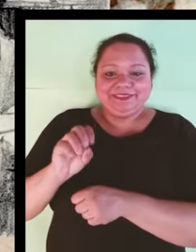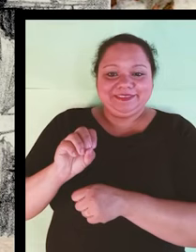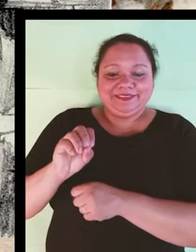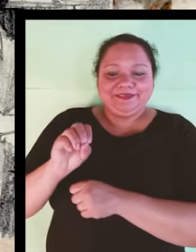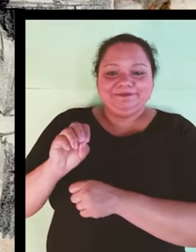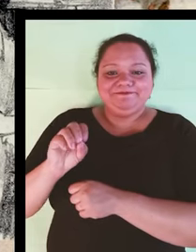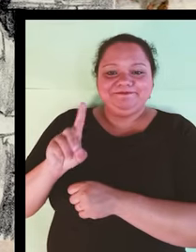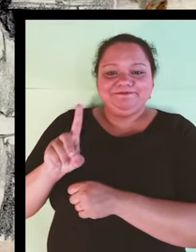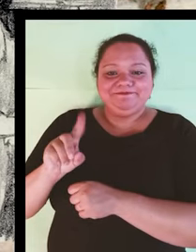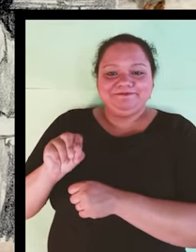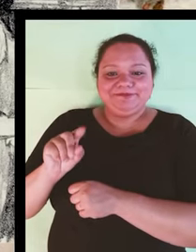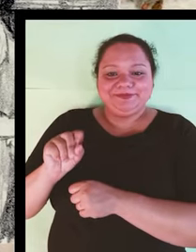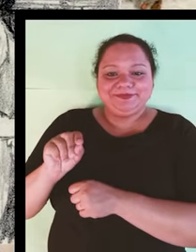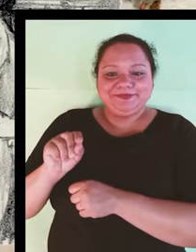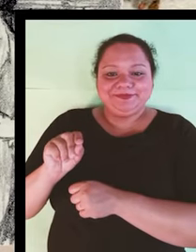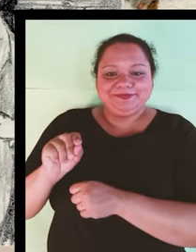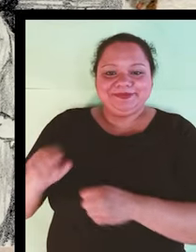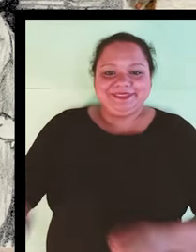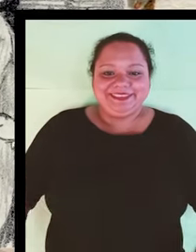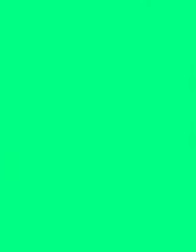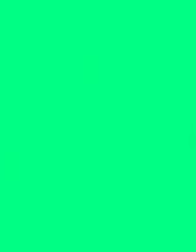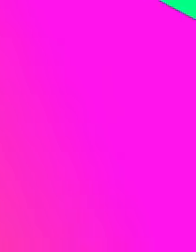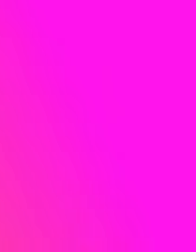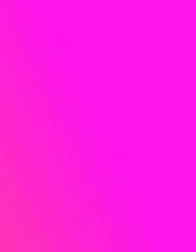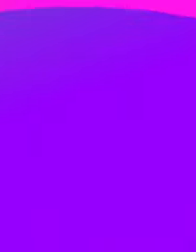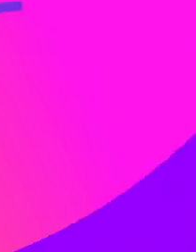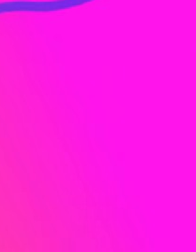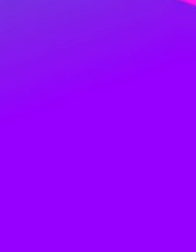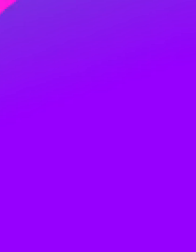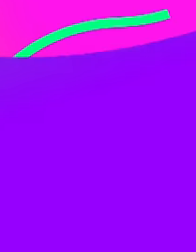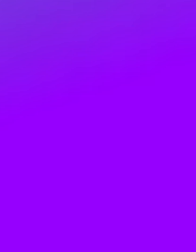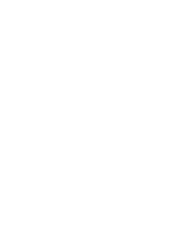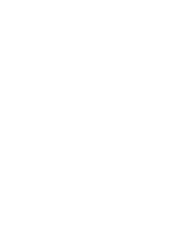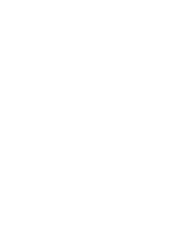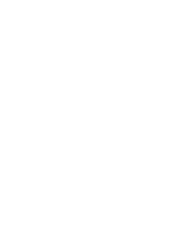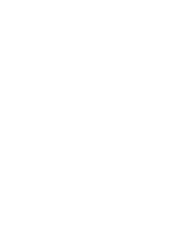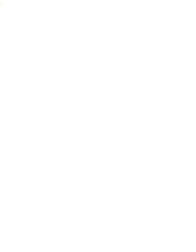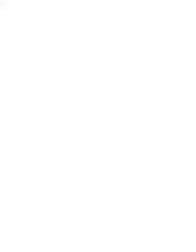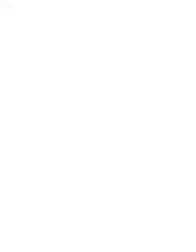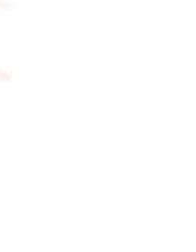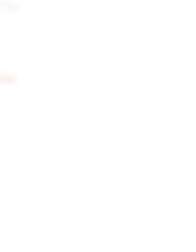Thank you.